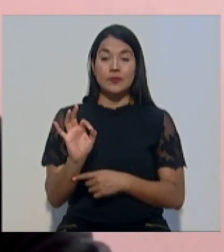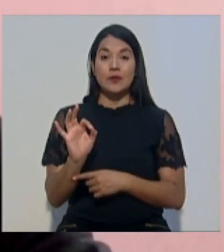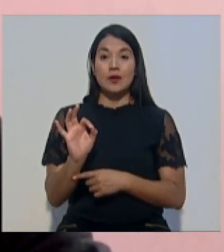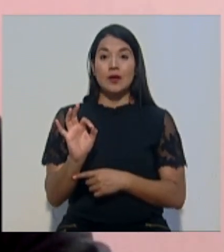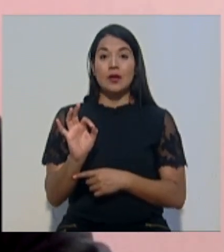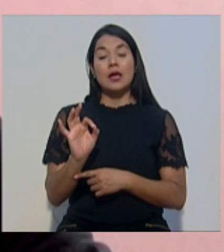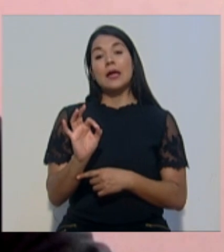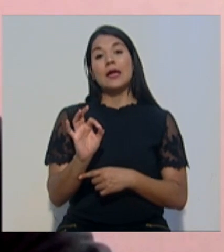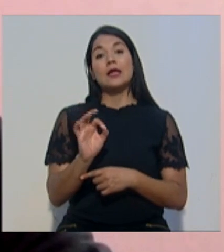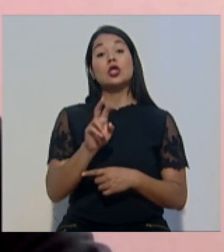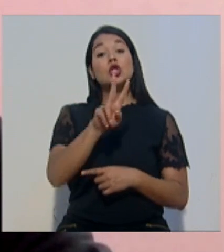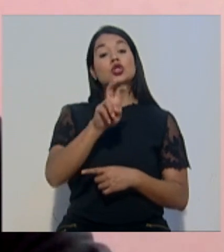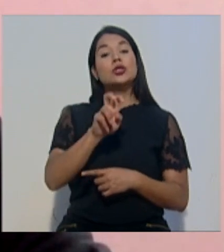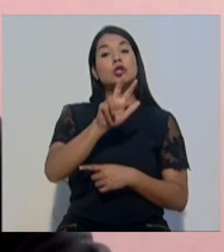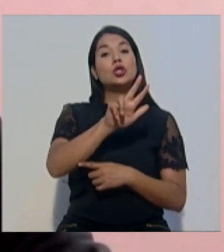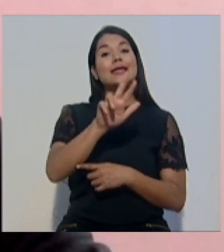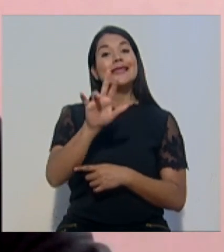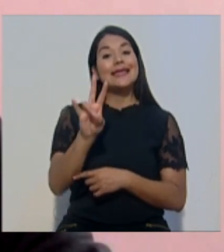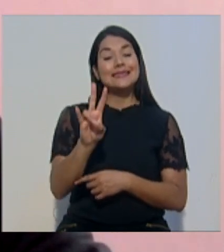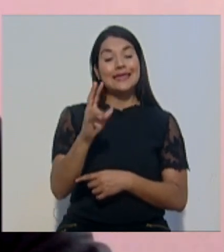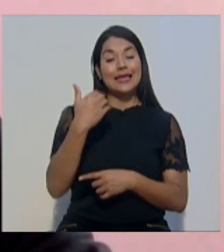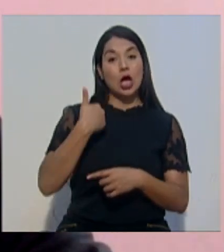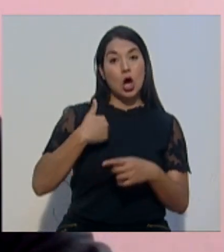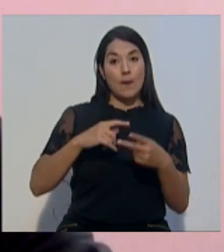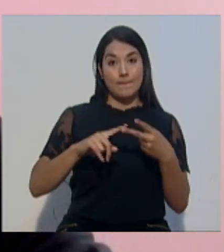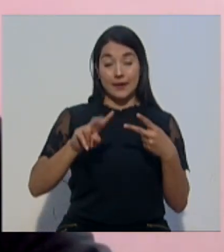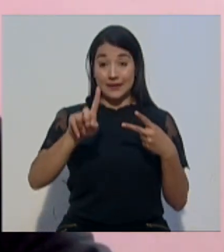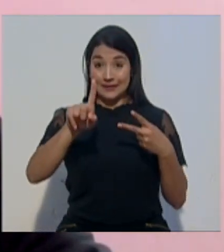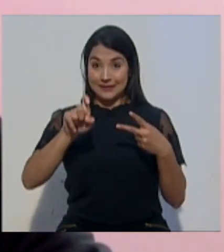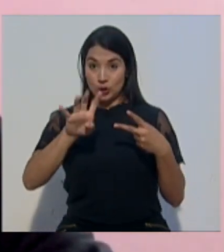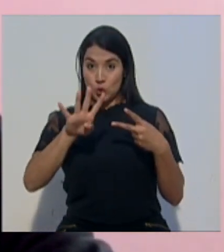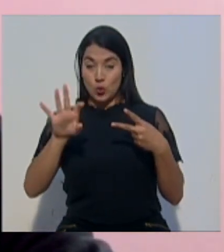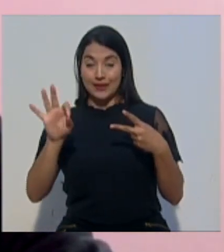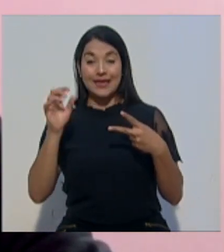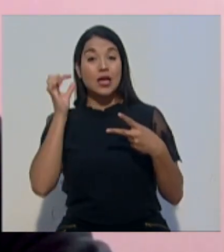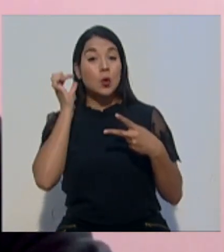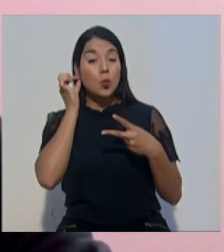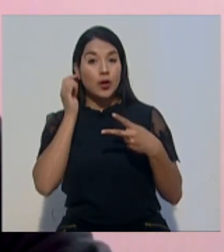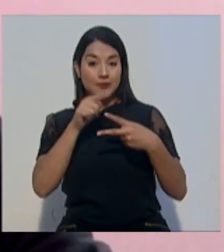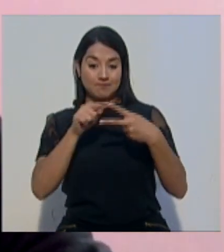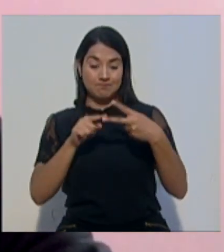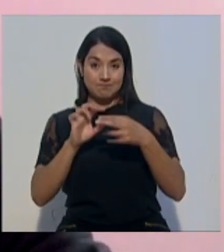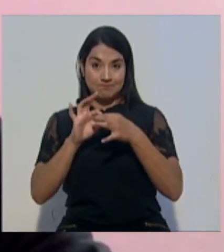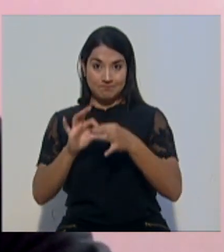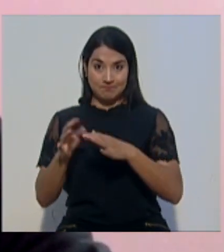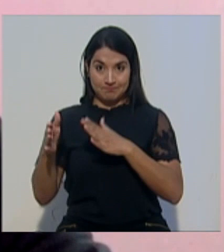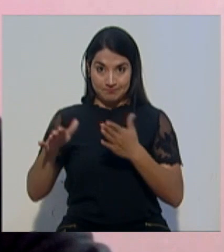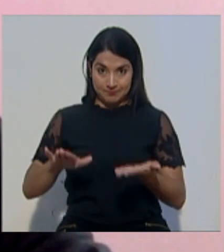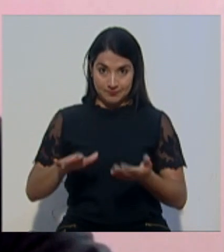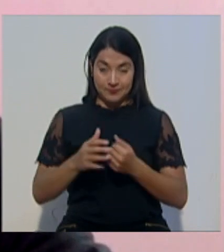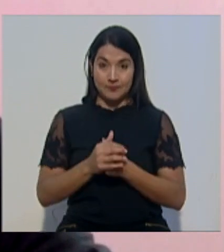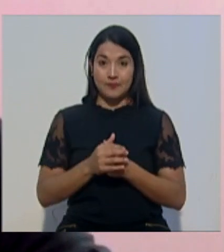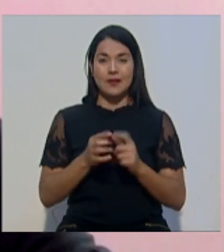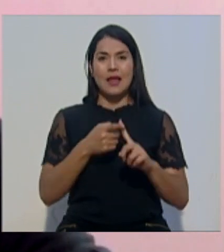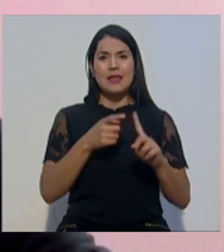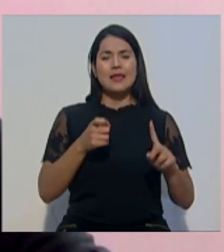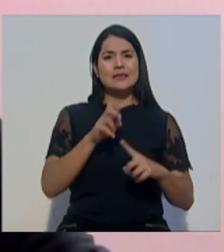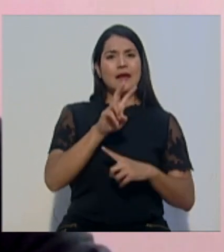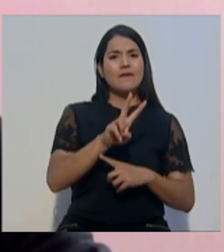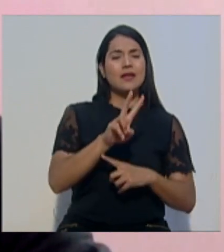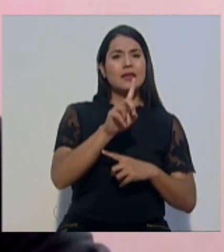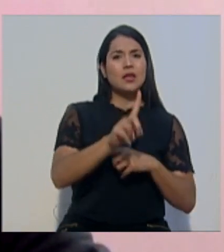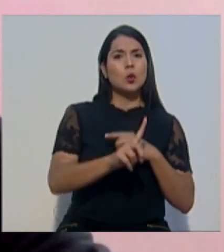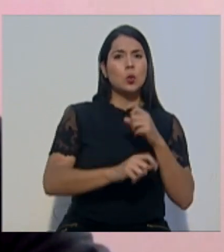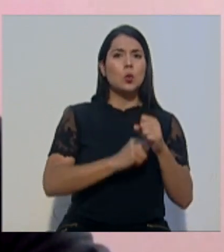cantidad mayor de hombres, 237 versus 149 mujeres. El rango de edad va desde los 21 hasta